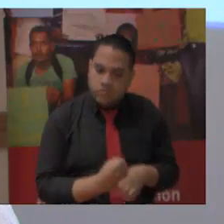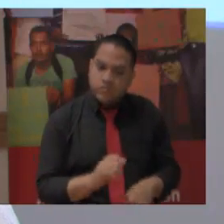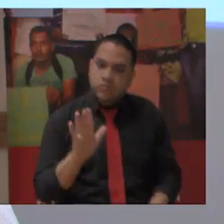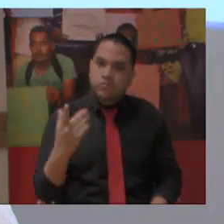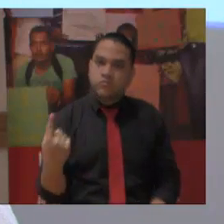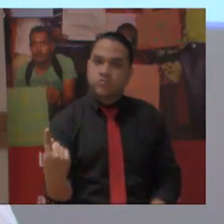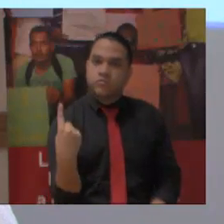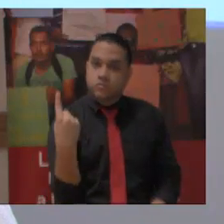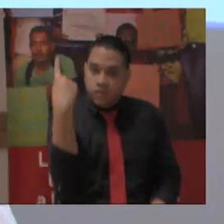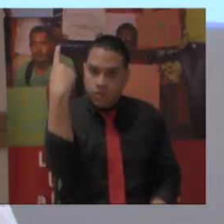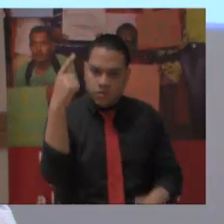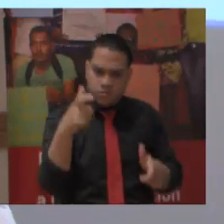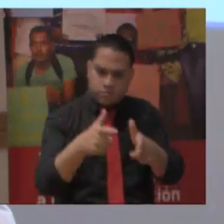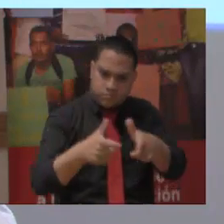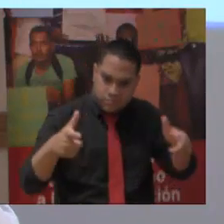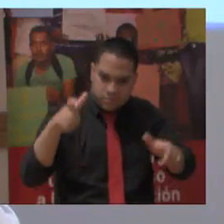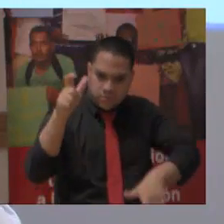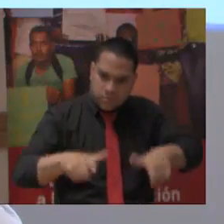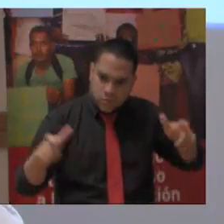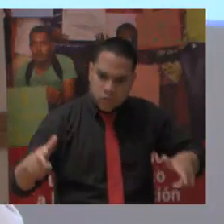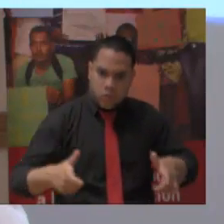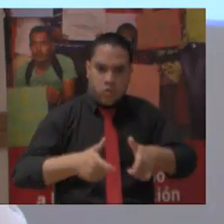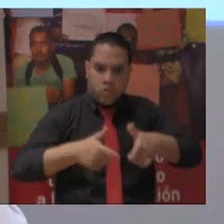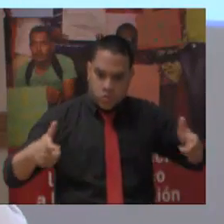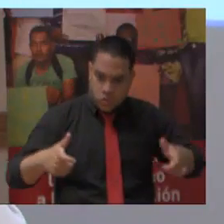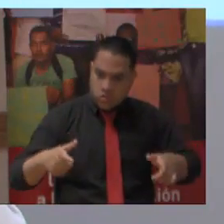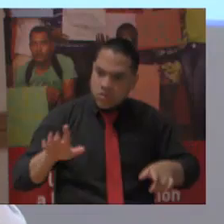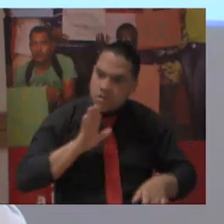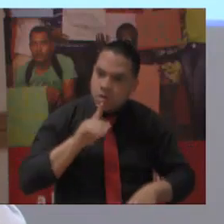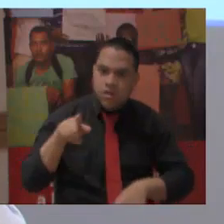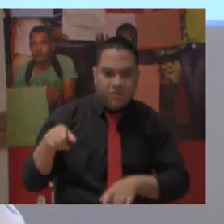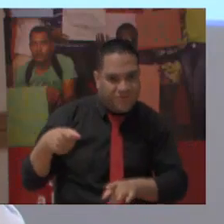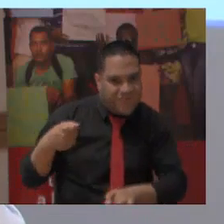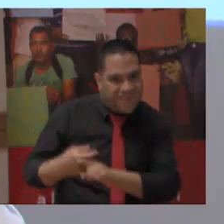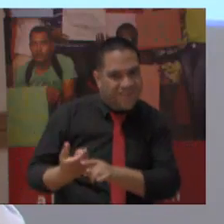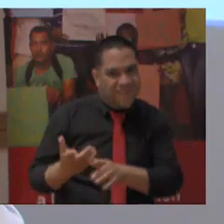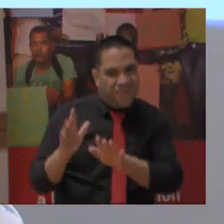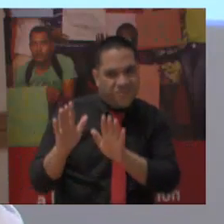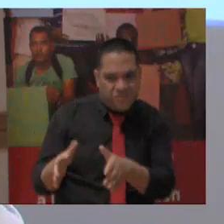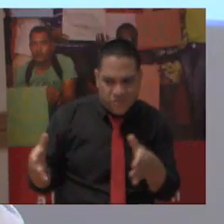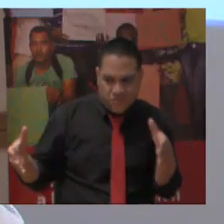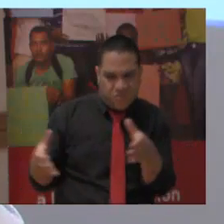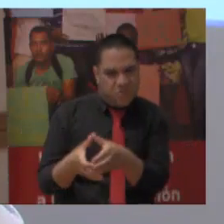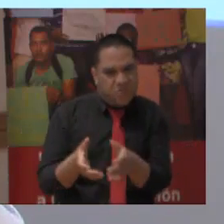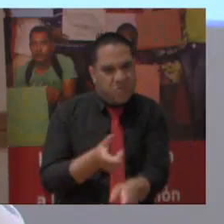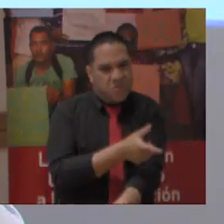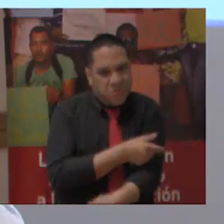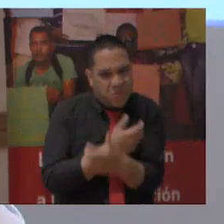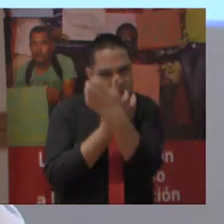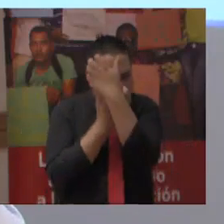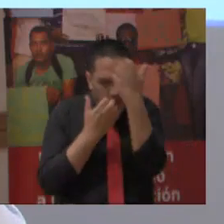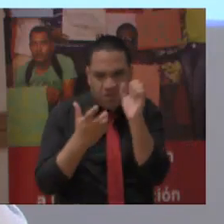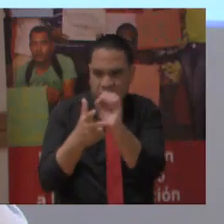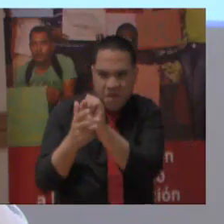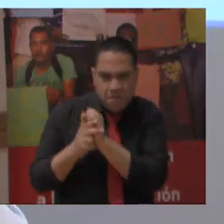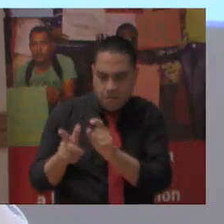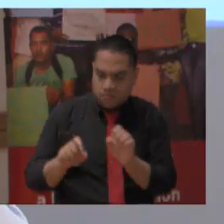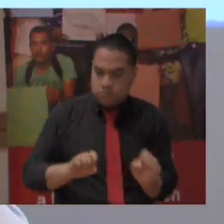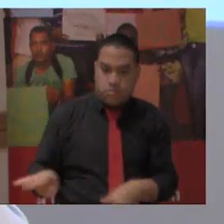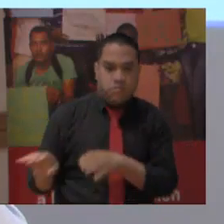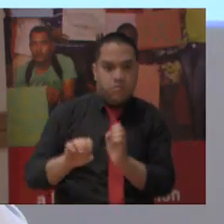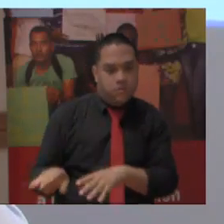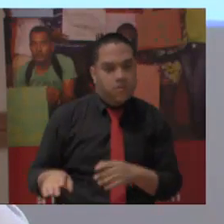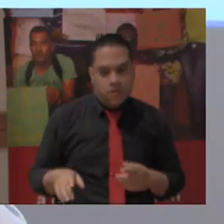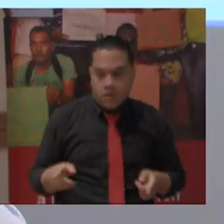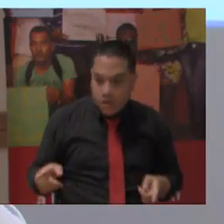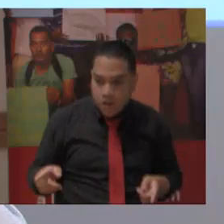que salieran miles de personas de los grupos armados ilegales. En lo personal para mí, eso